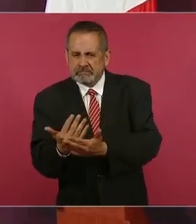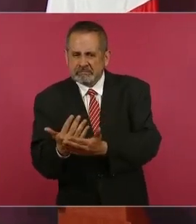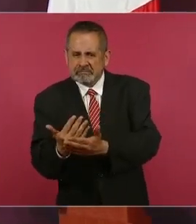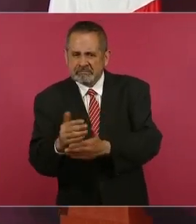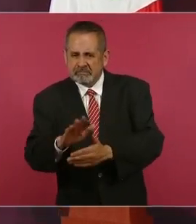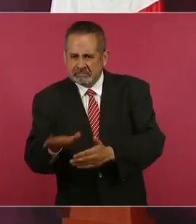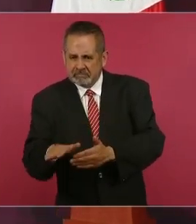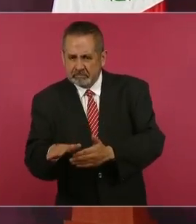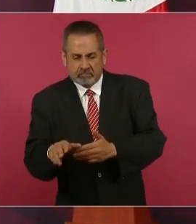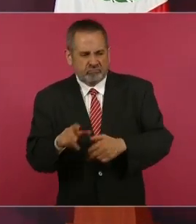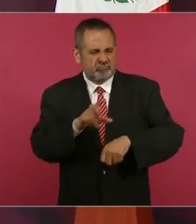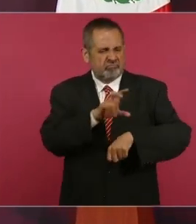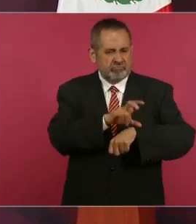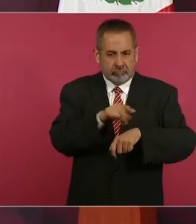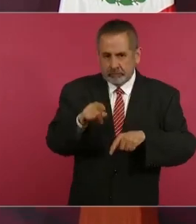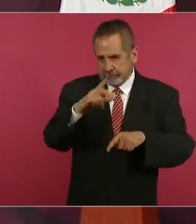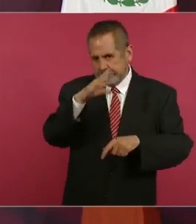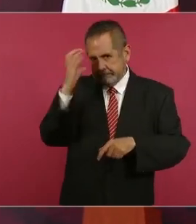Es muy fuerte,